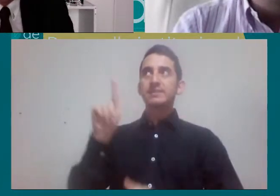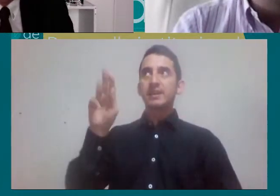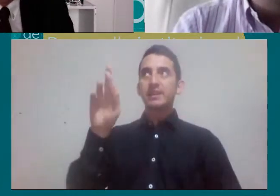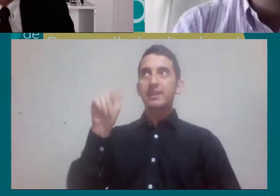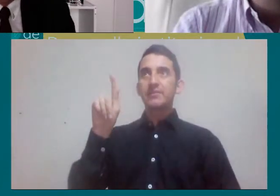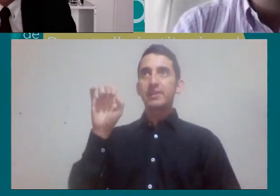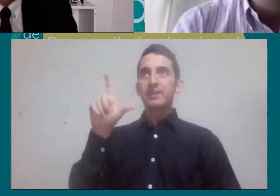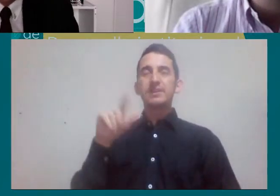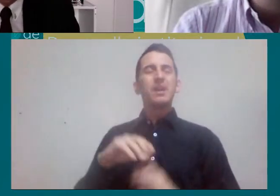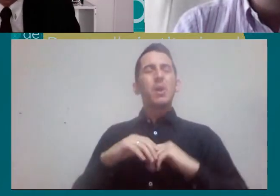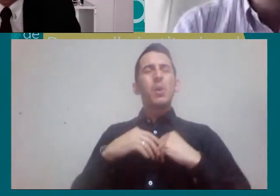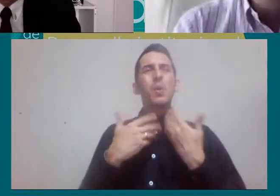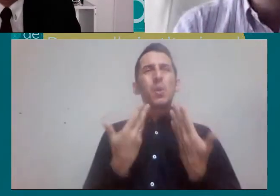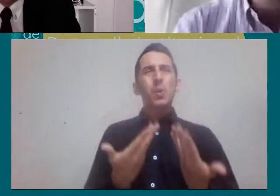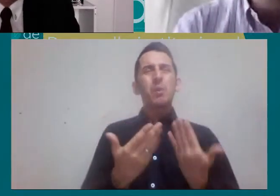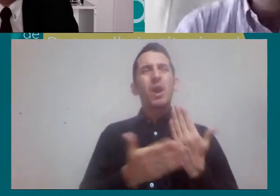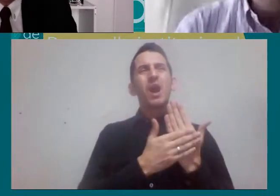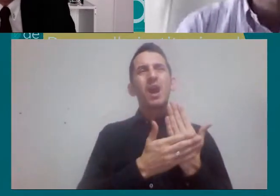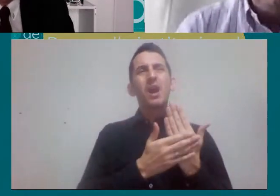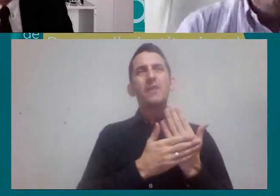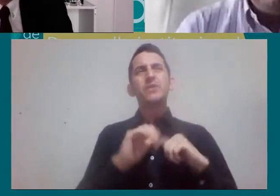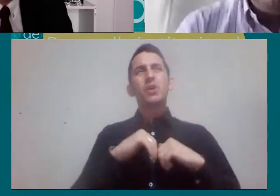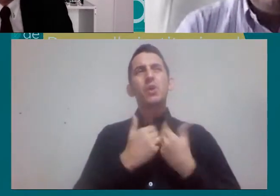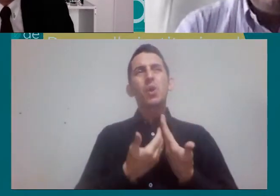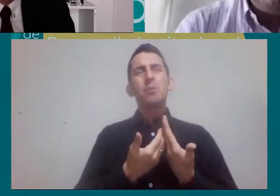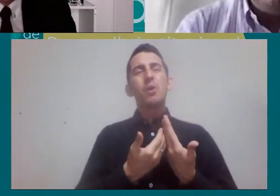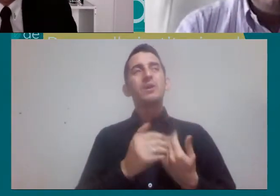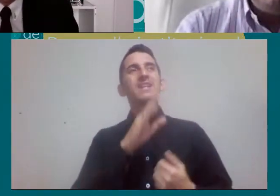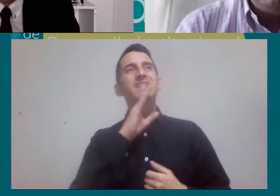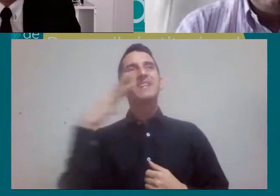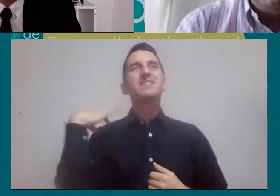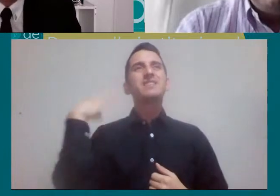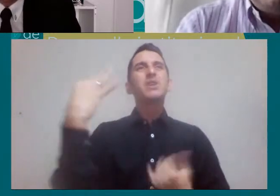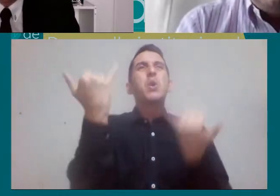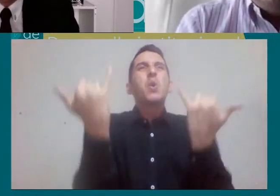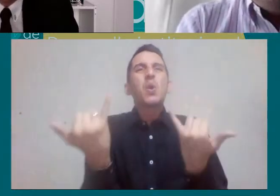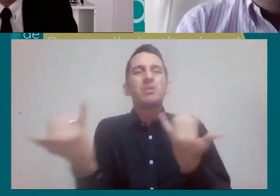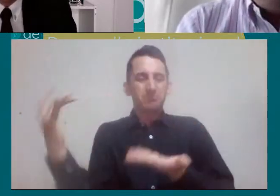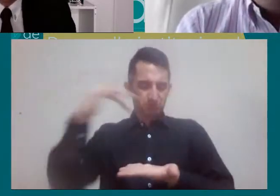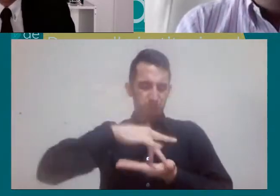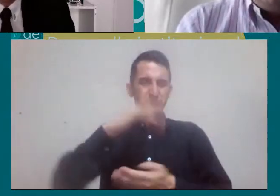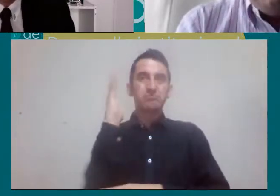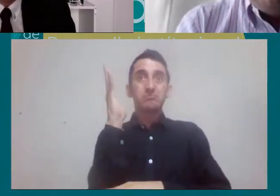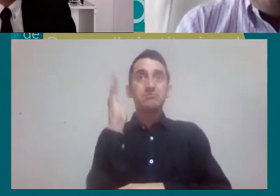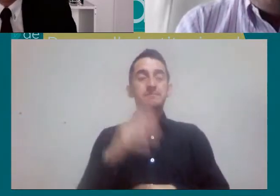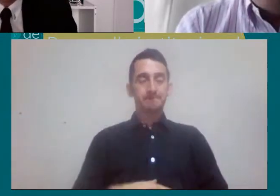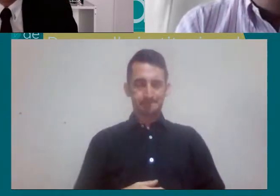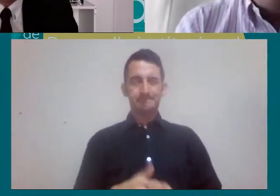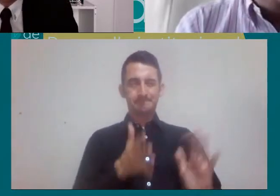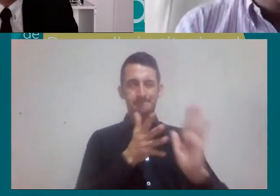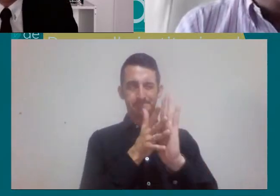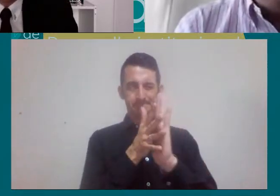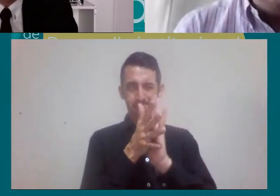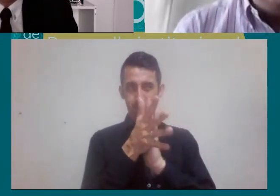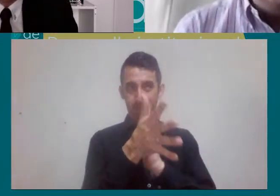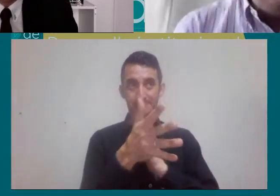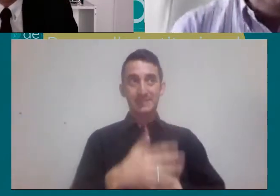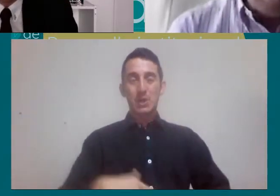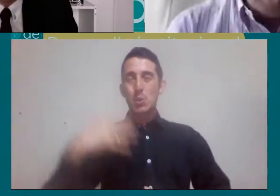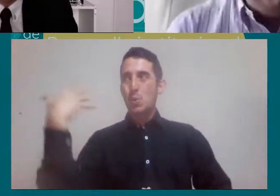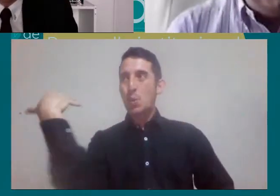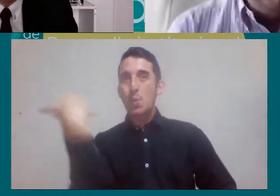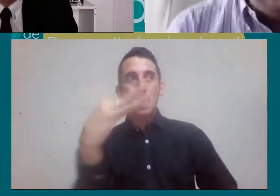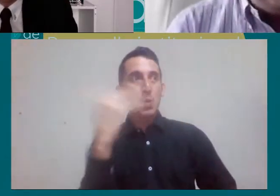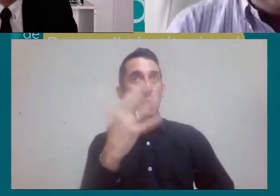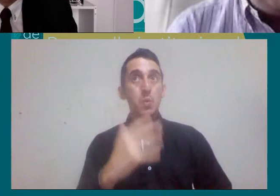tenemos y desde dónde viene nuestro invitado súper especial en la tarde de hoy. No, pues hoy es un invitadazo internacional,